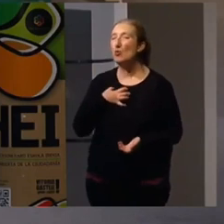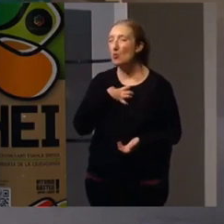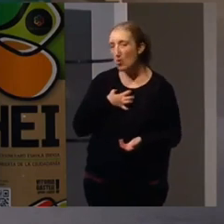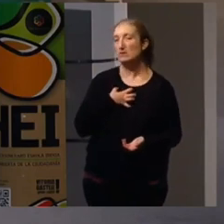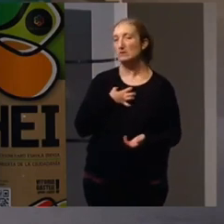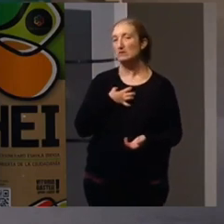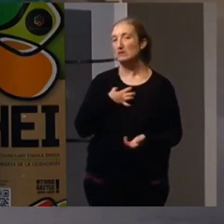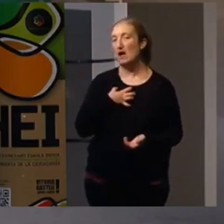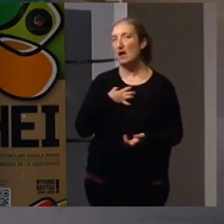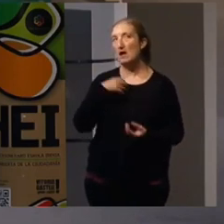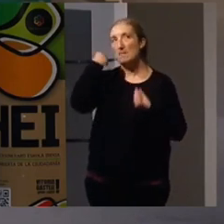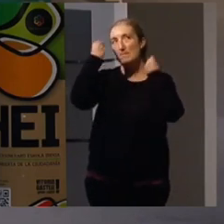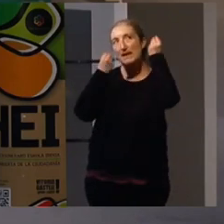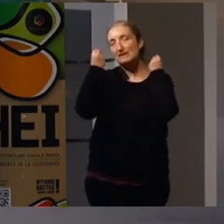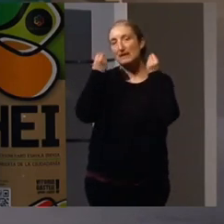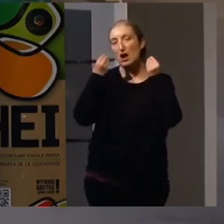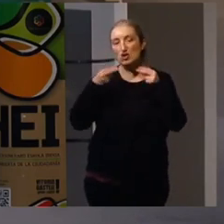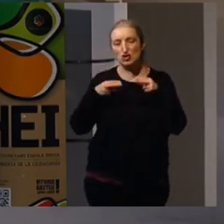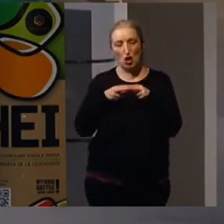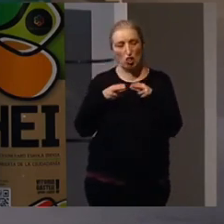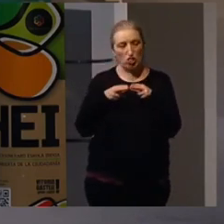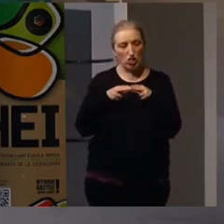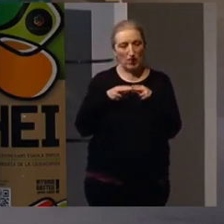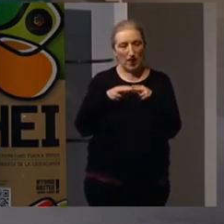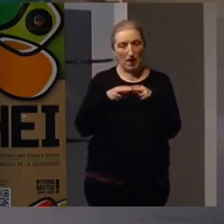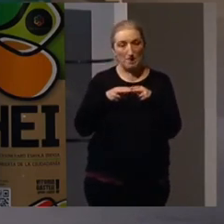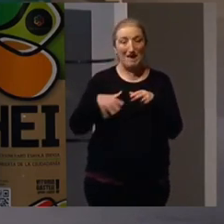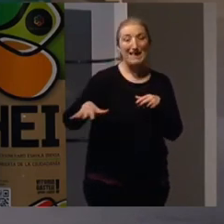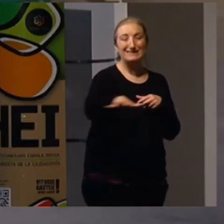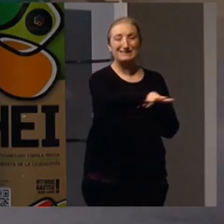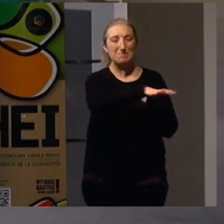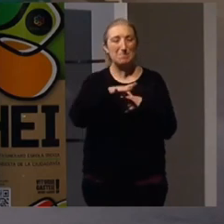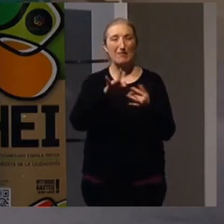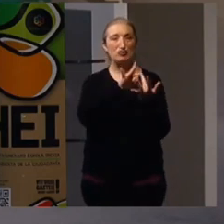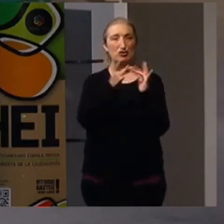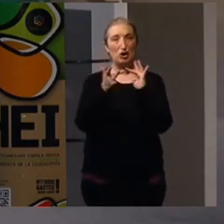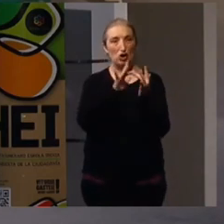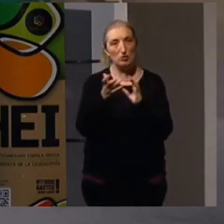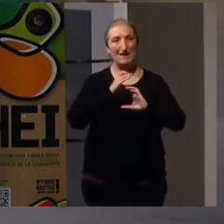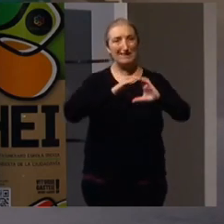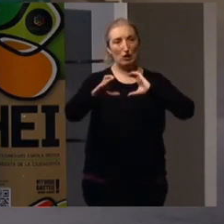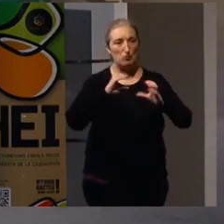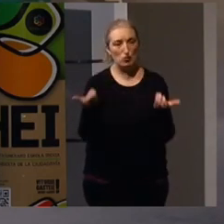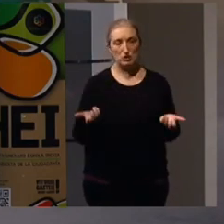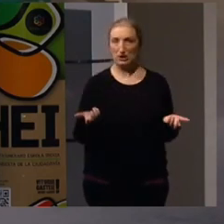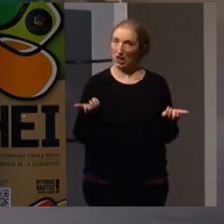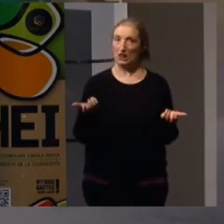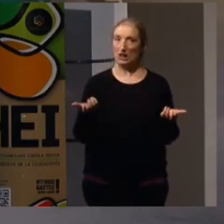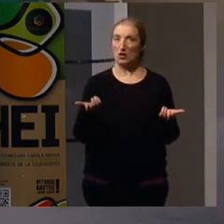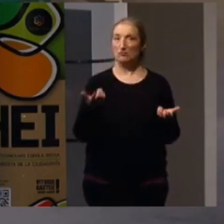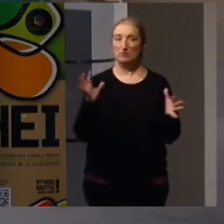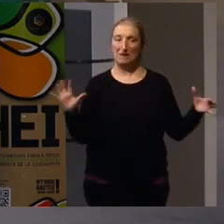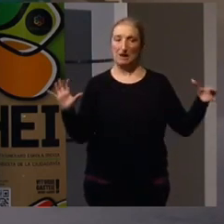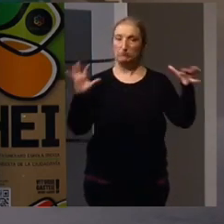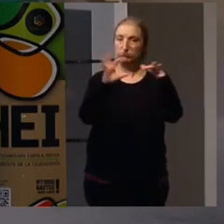mucho, de alguna forma, como replantearnos como sociedad cómo hacemos para que haya más espacios y como para que haya más dinámicas de encuentro y